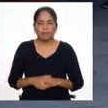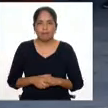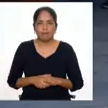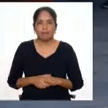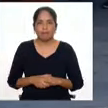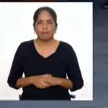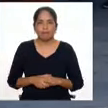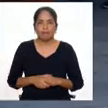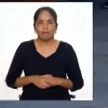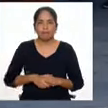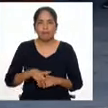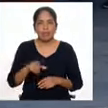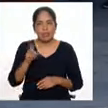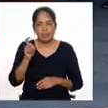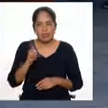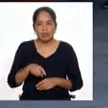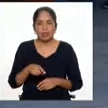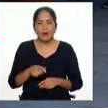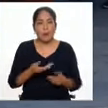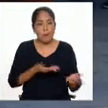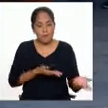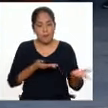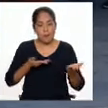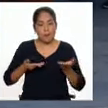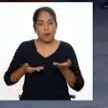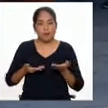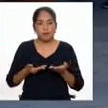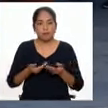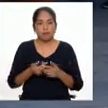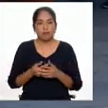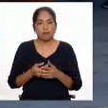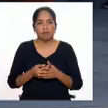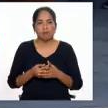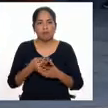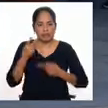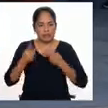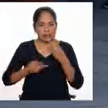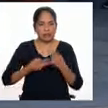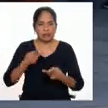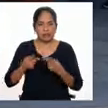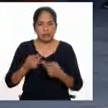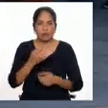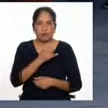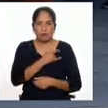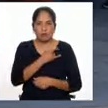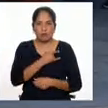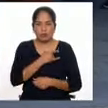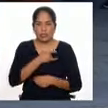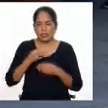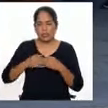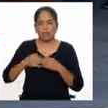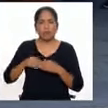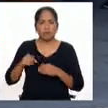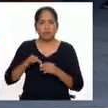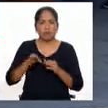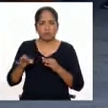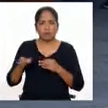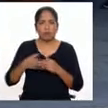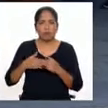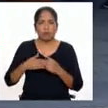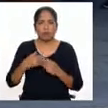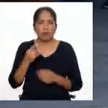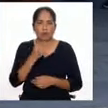Para ello, le invito, señora Presidenta de la República, que nos visite. Está a escasos metros nuestra